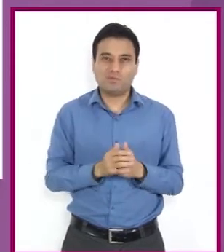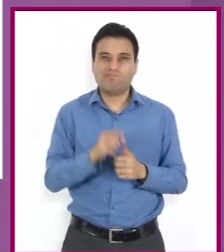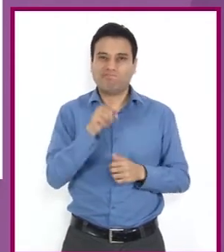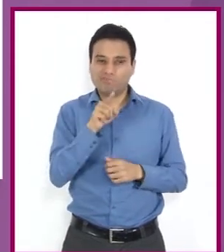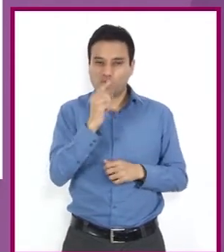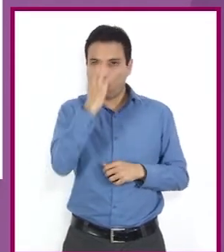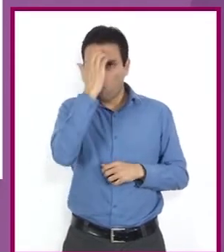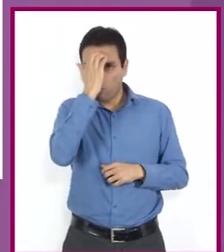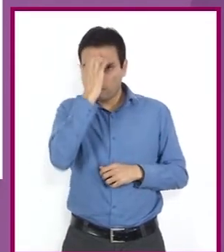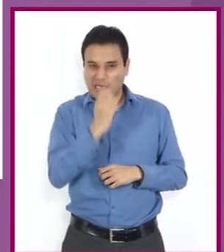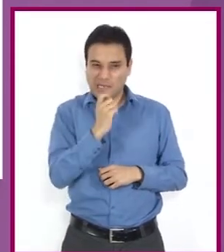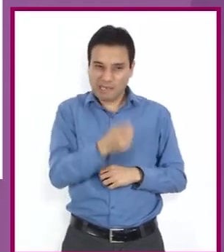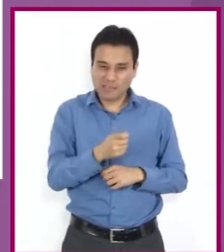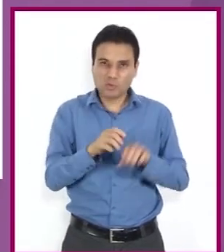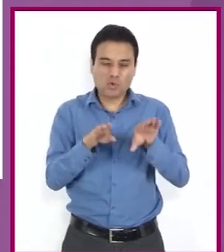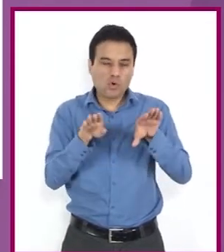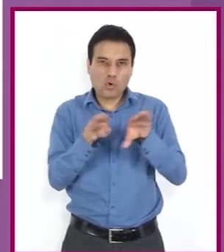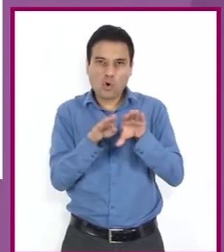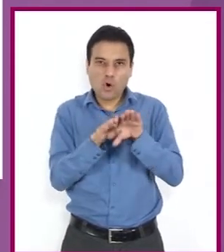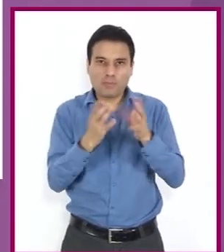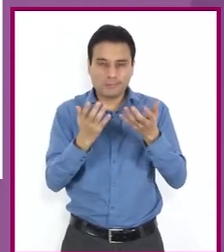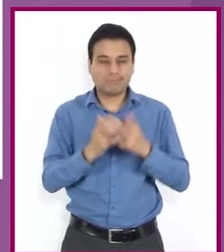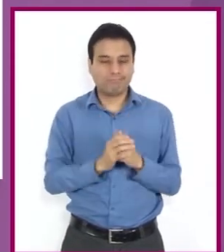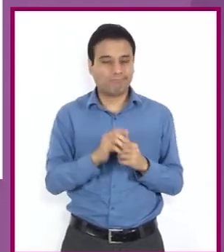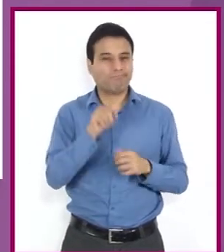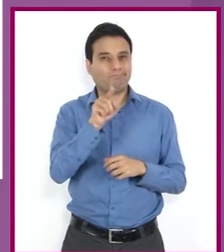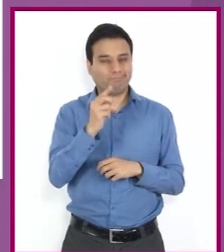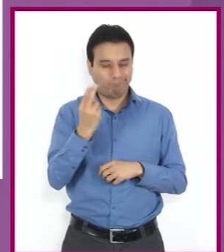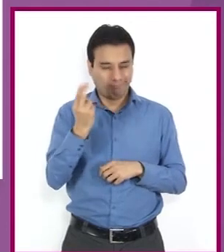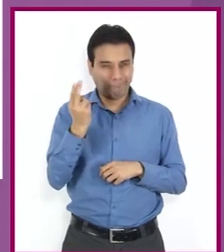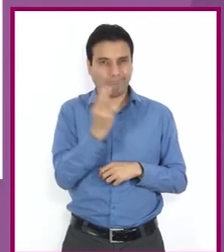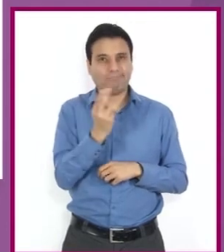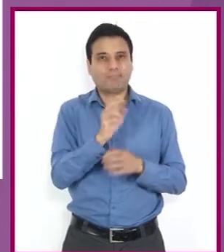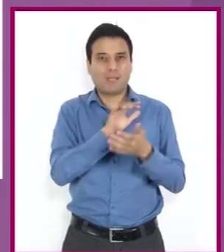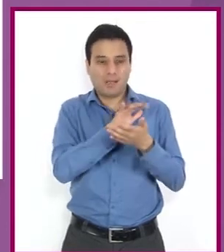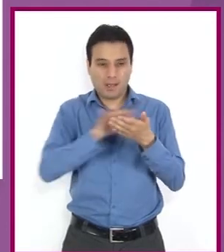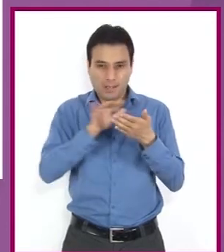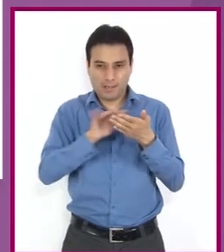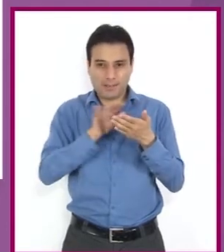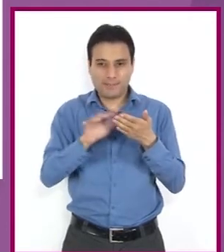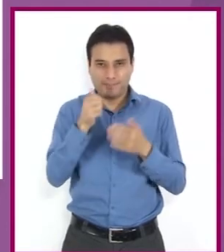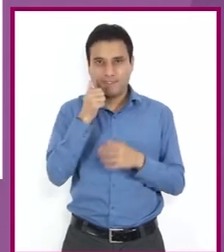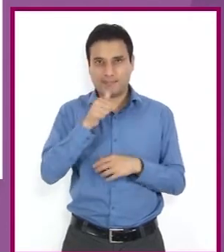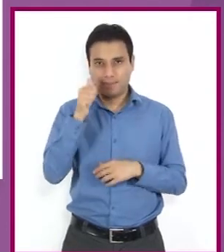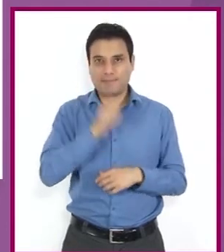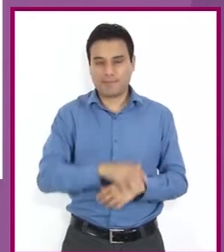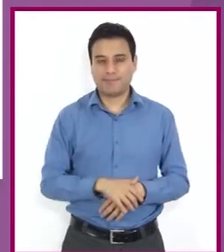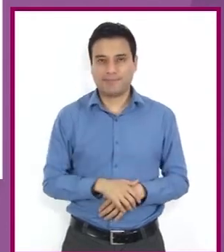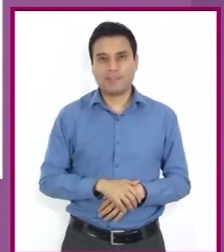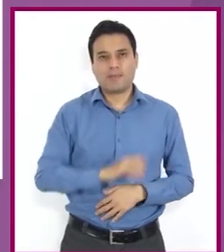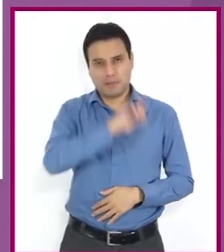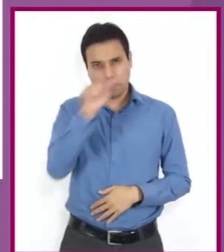uno utilizar o inclusive crear en la construcción de una obra propia.